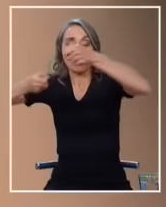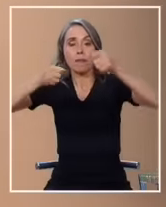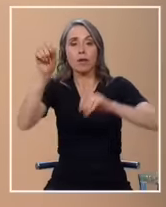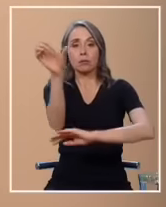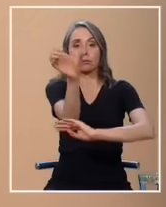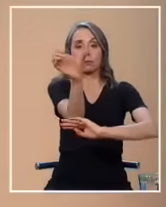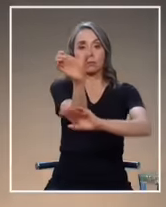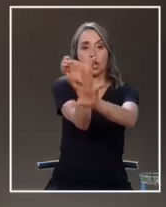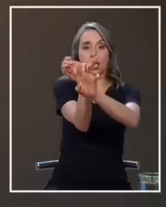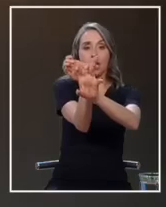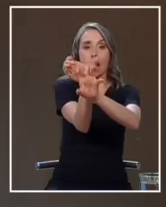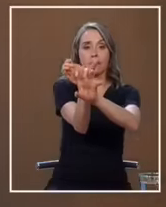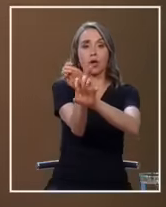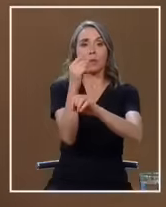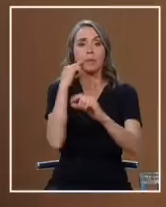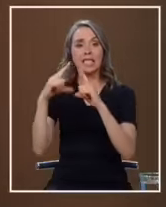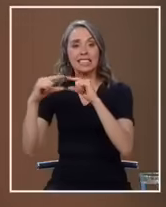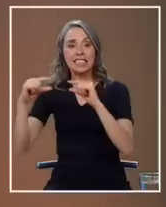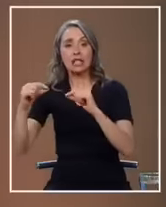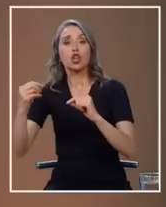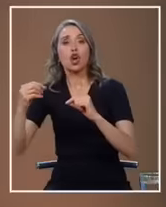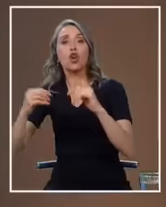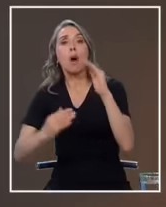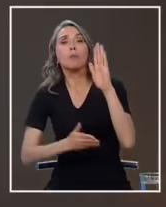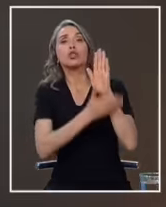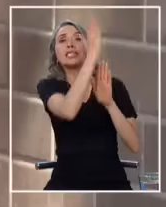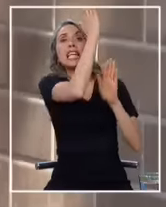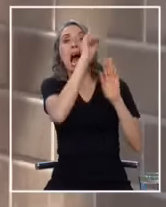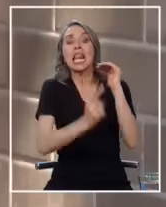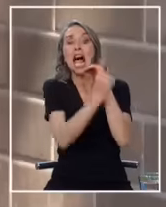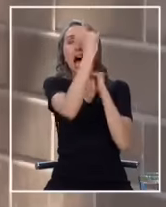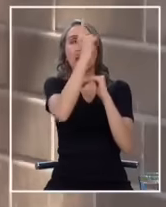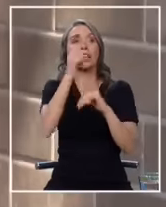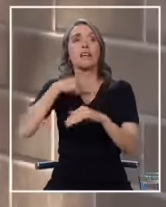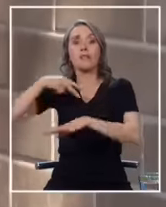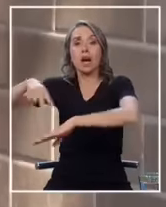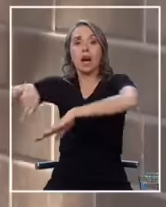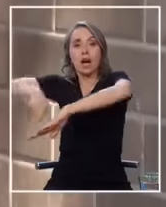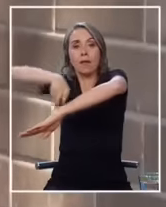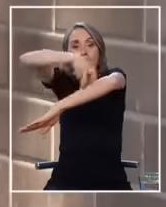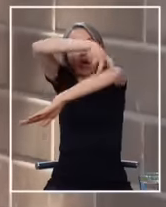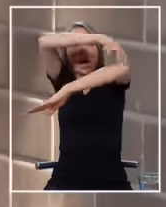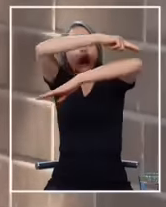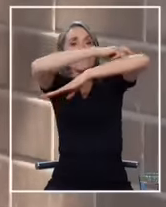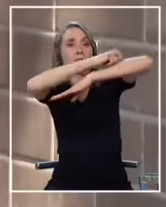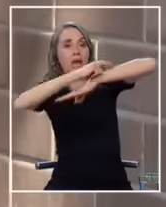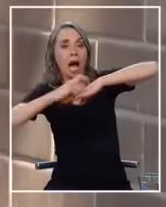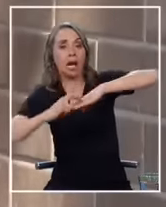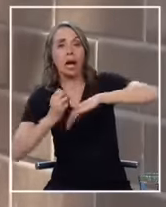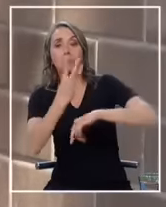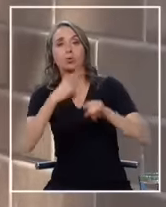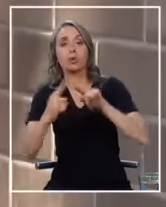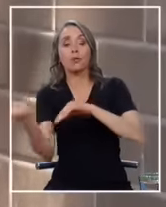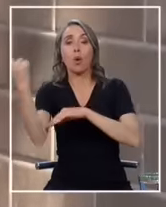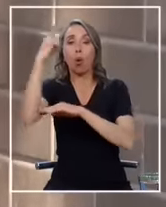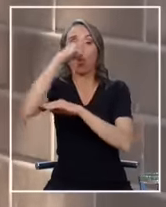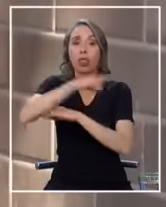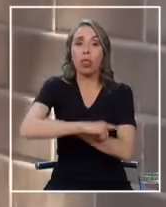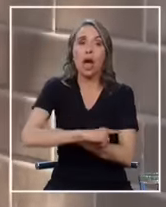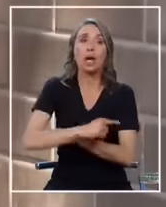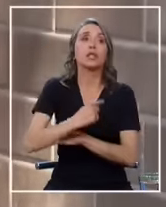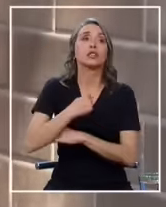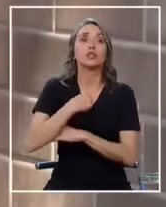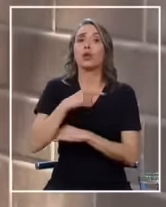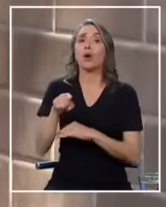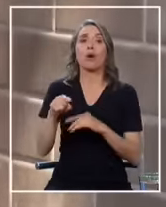documentar cómo tuvo que salir de la estación. Lo he hecho como 3 veces de tener que bajar así. También muchas veces durante un día he tenido que